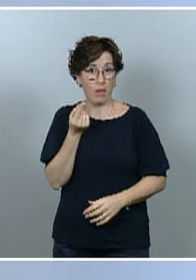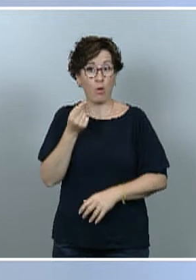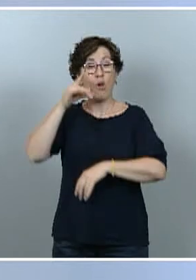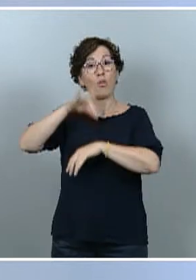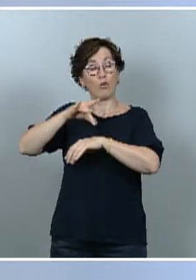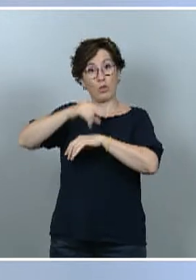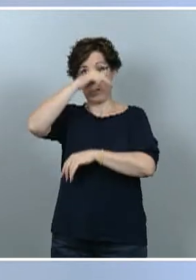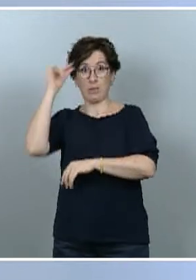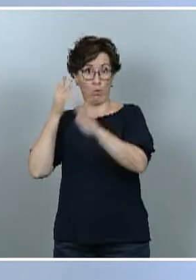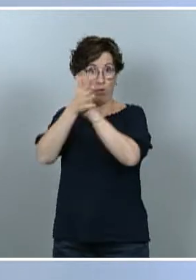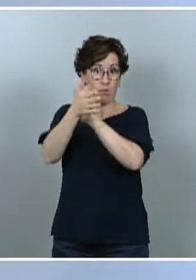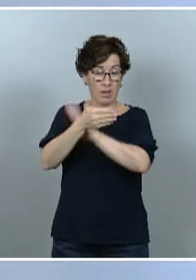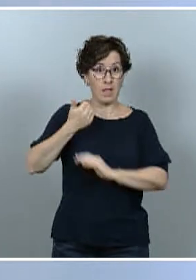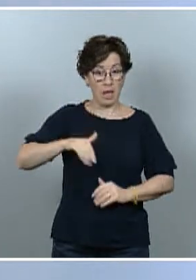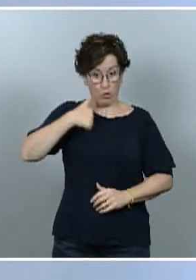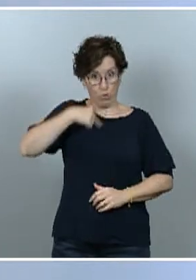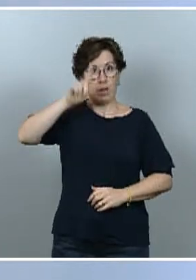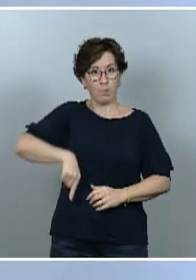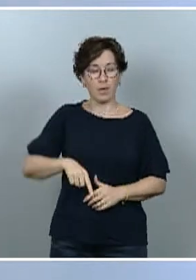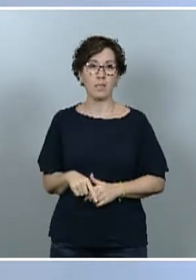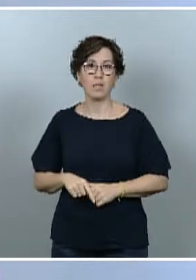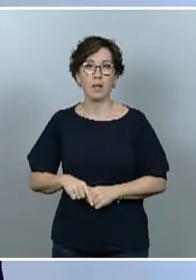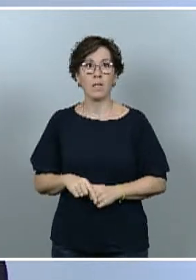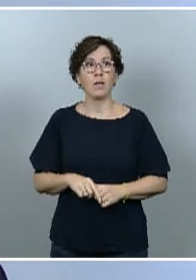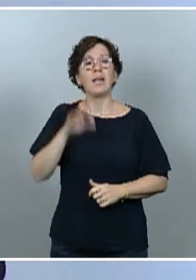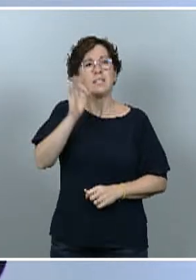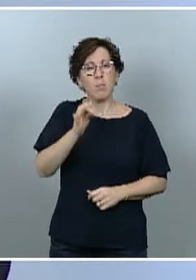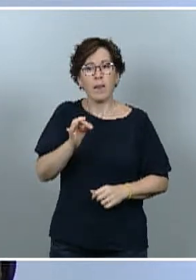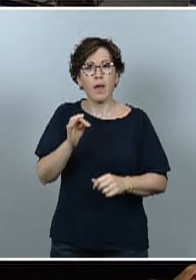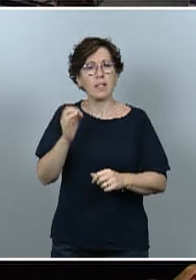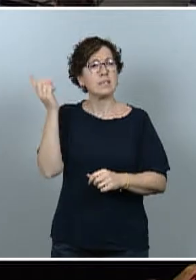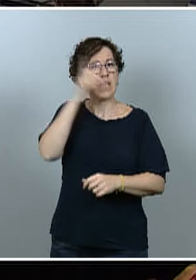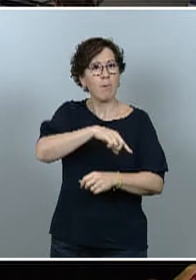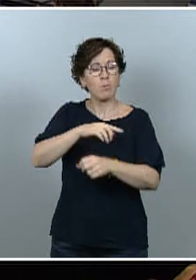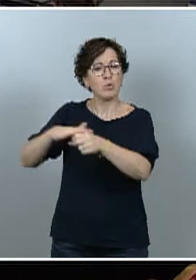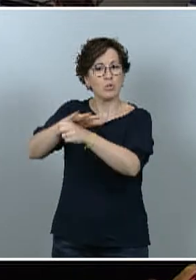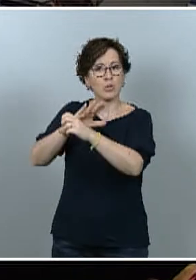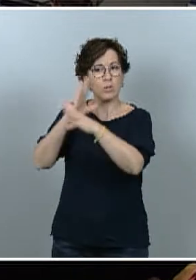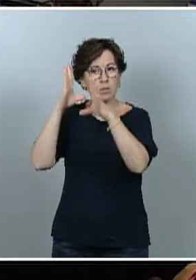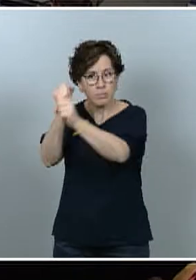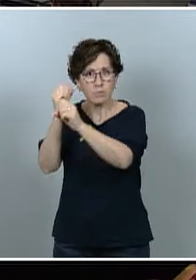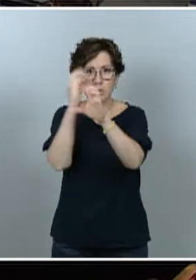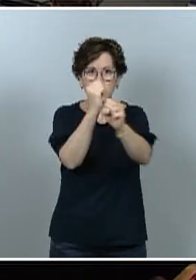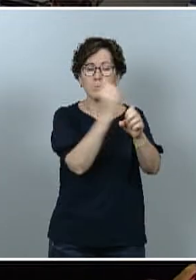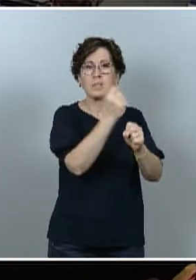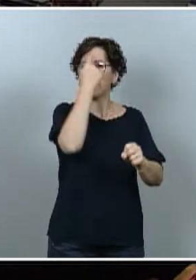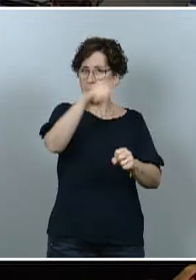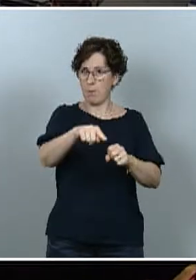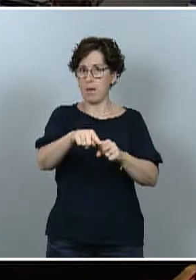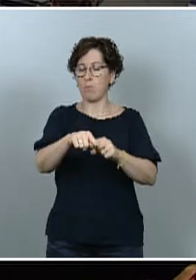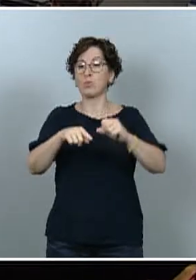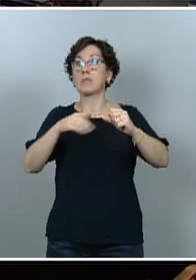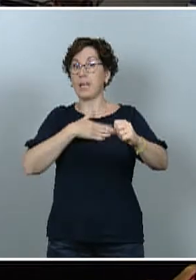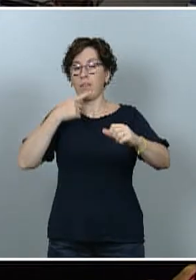explicado yo mismo. Es verdad que son muy localizados, y por tanto muy gestionables, pero